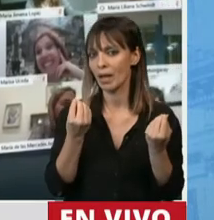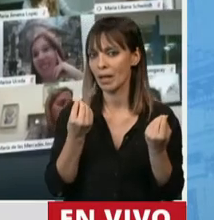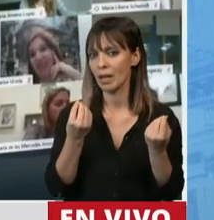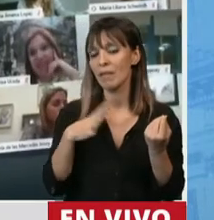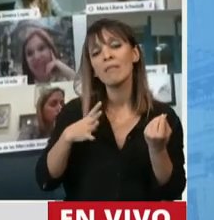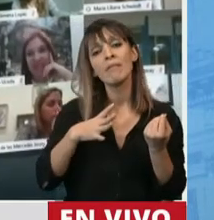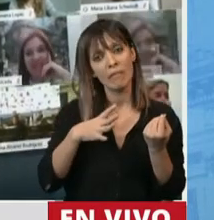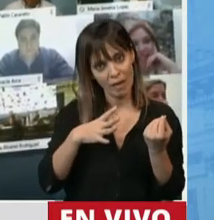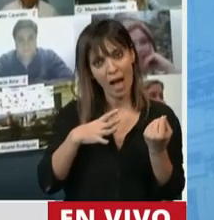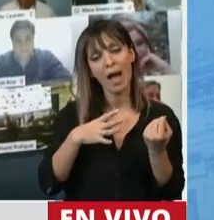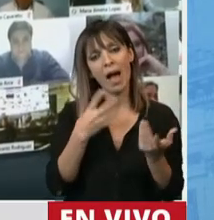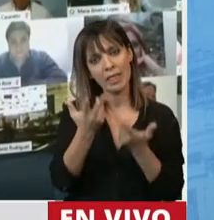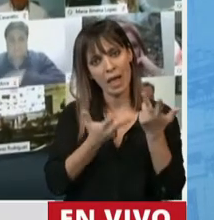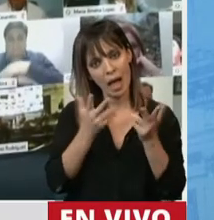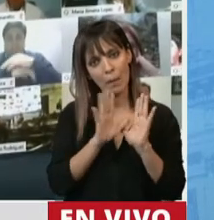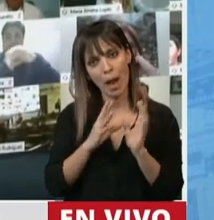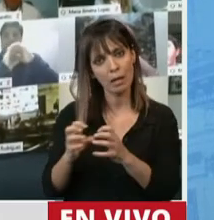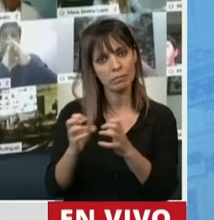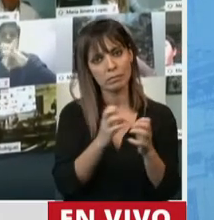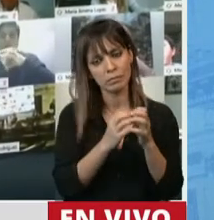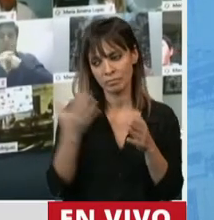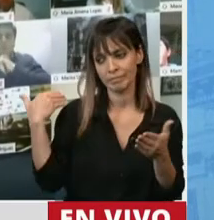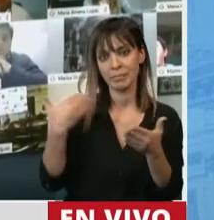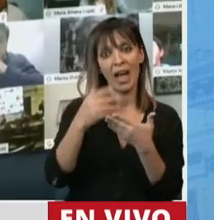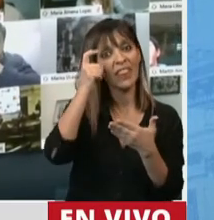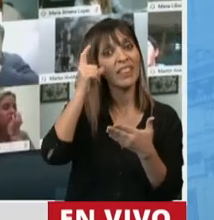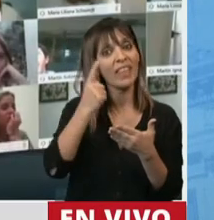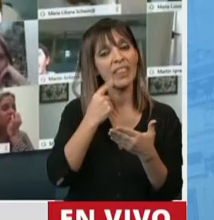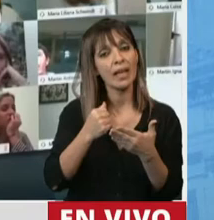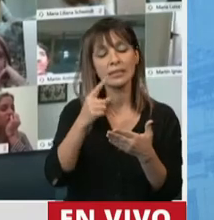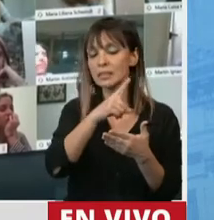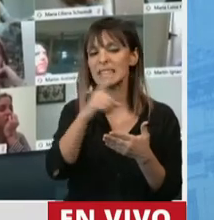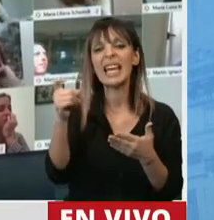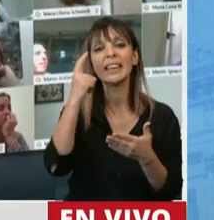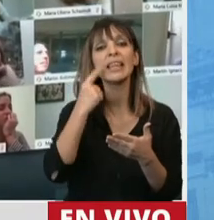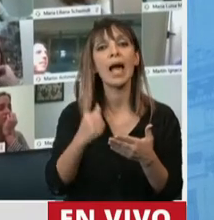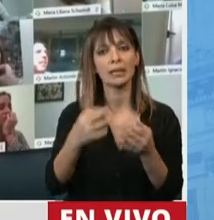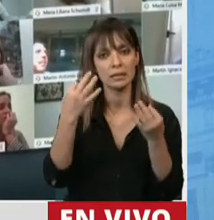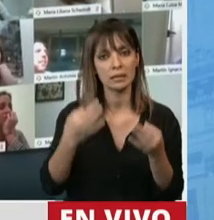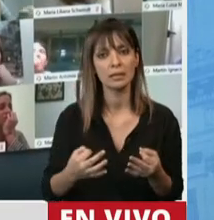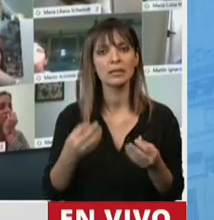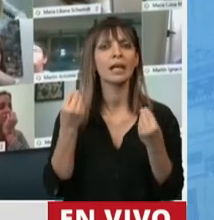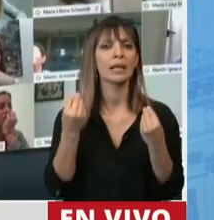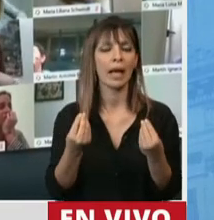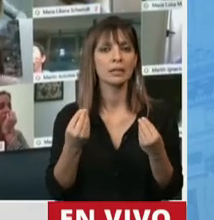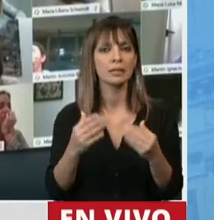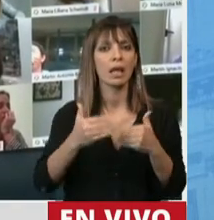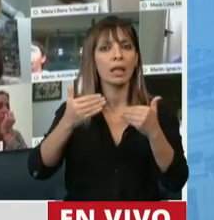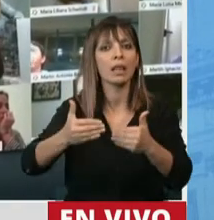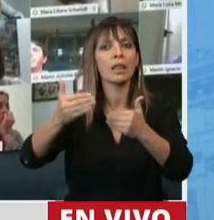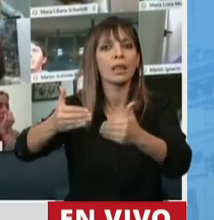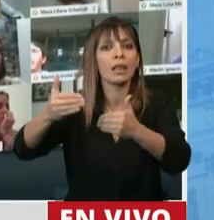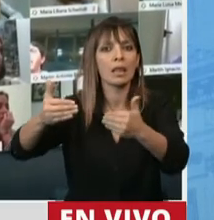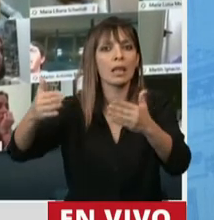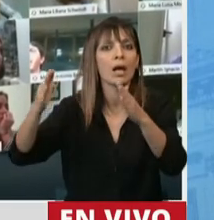está ausente y que ha estado ausente por más de 10 días en este Congreso, 100 días, y es la extensión y la prolongación de la